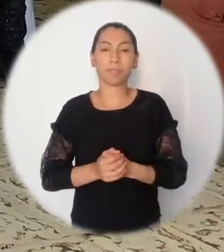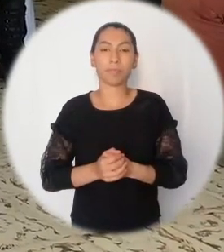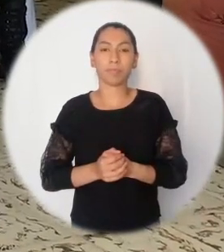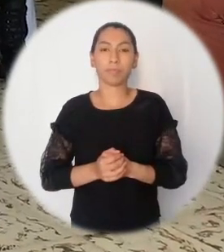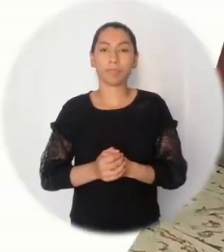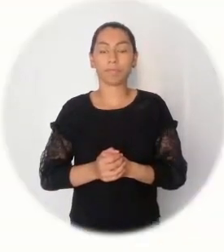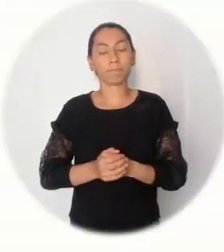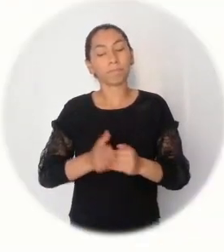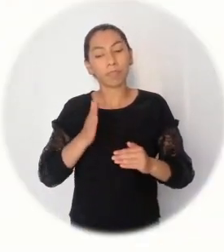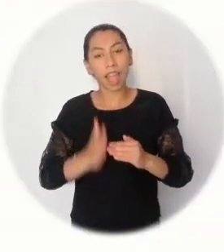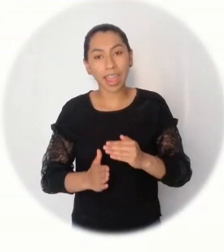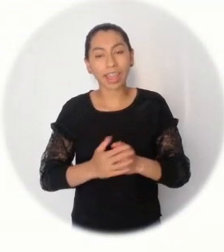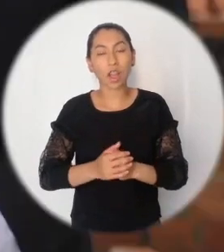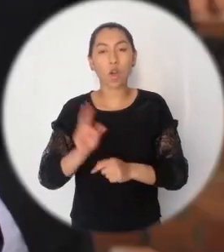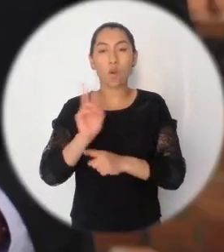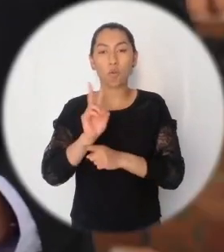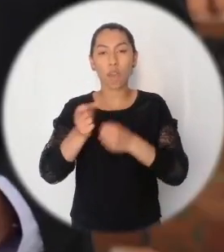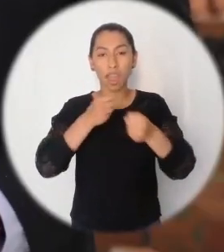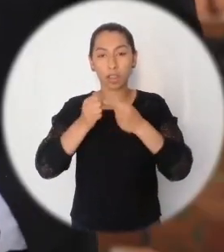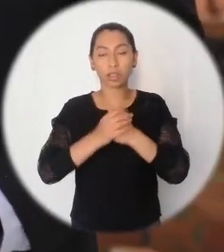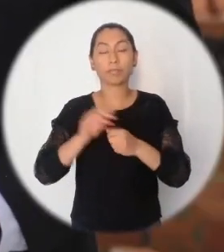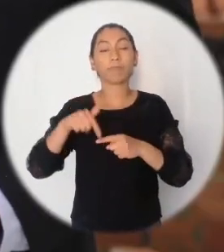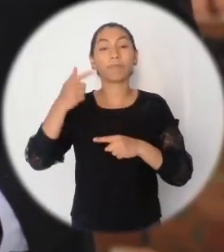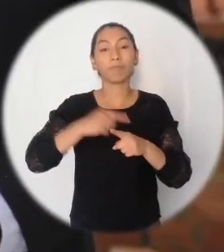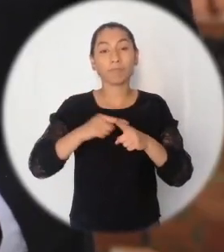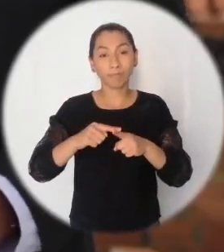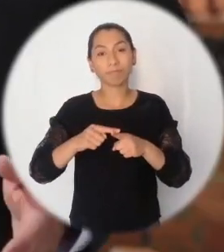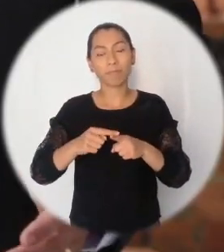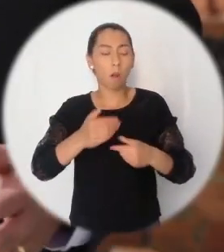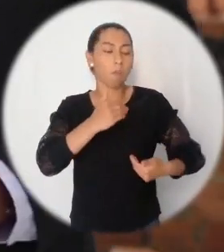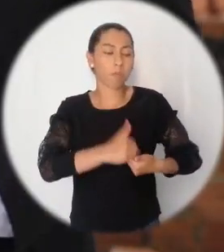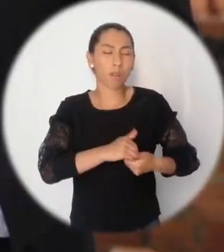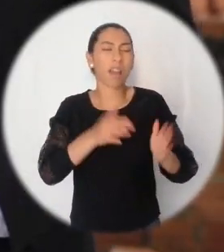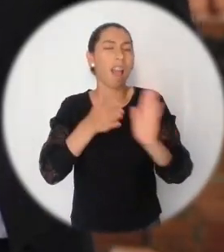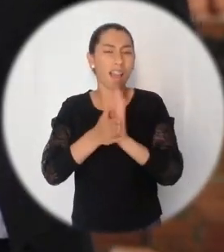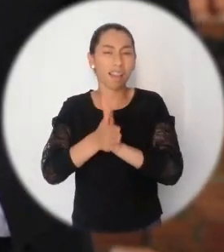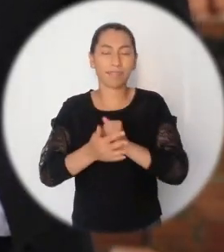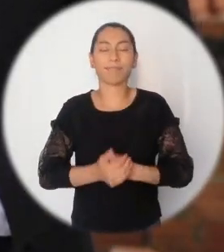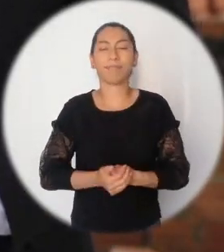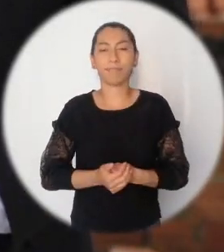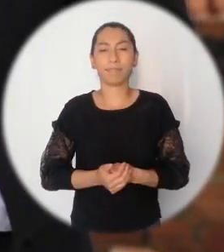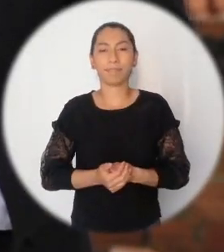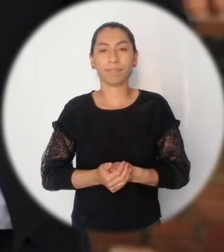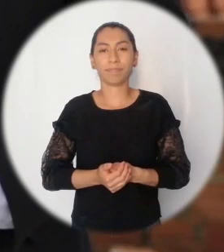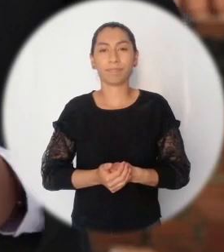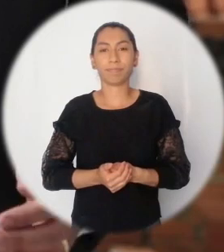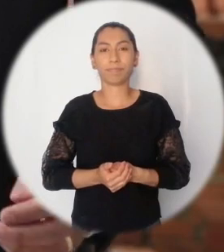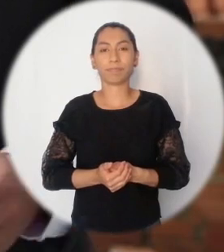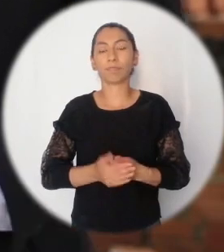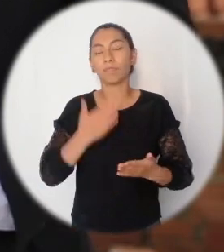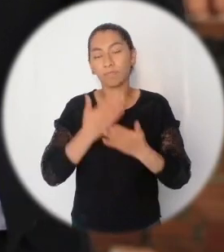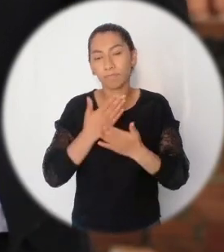en esta región. Hasta aquí el informativo V Noticias. La próxima semana regresamos con el recuento de toda la actividad